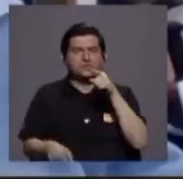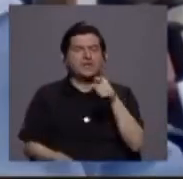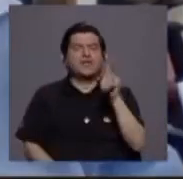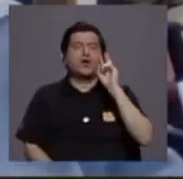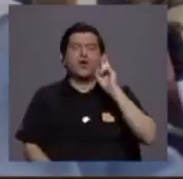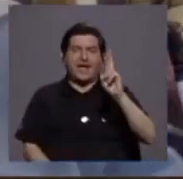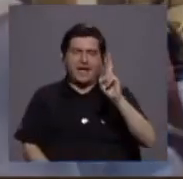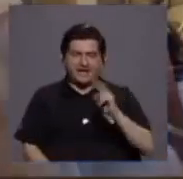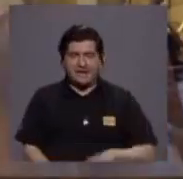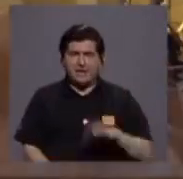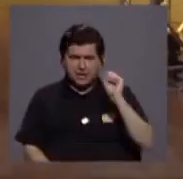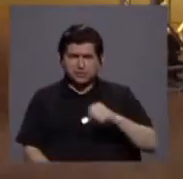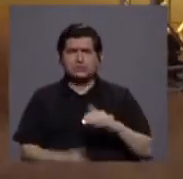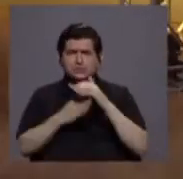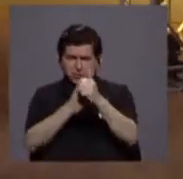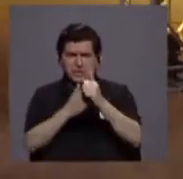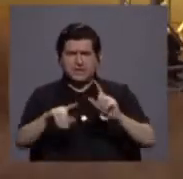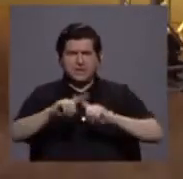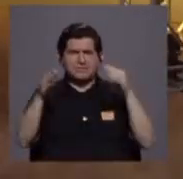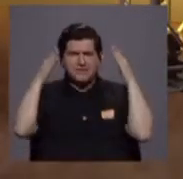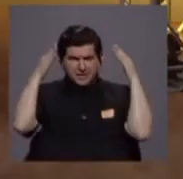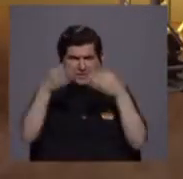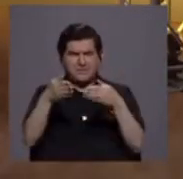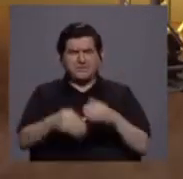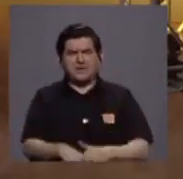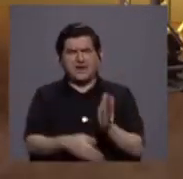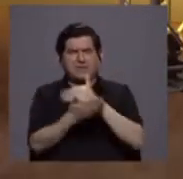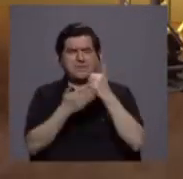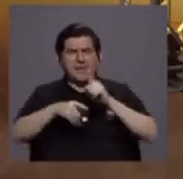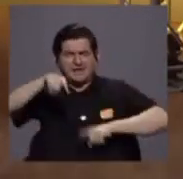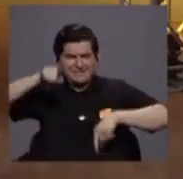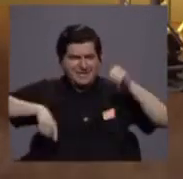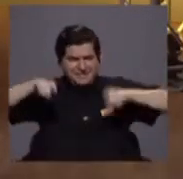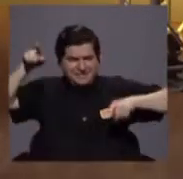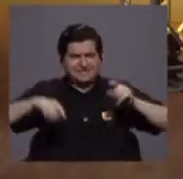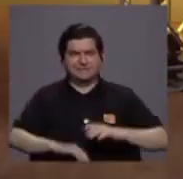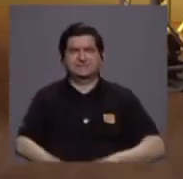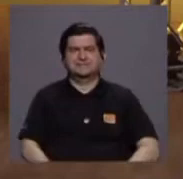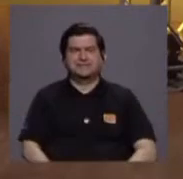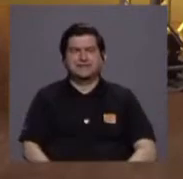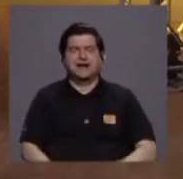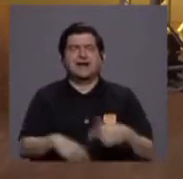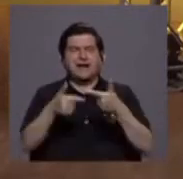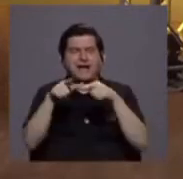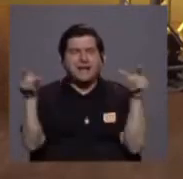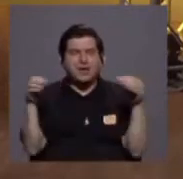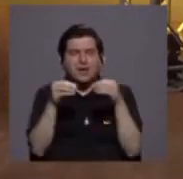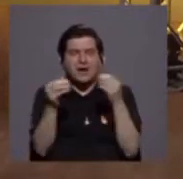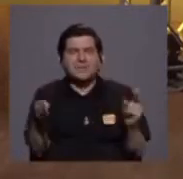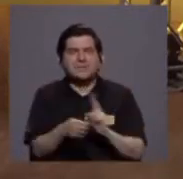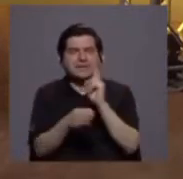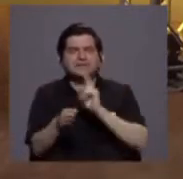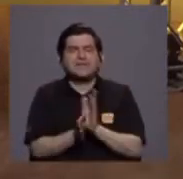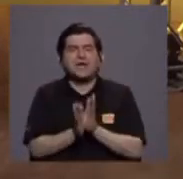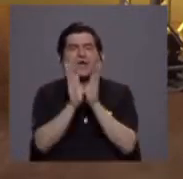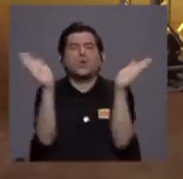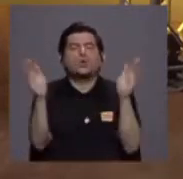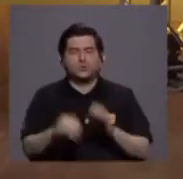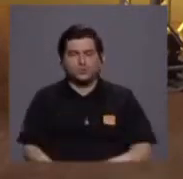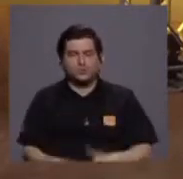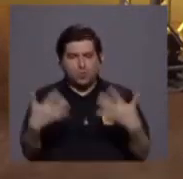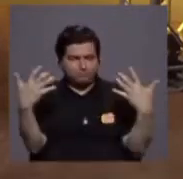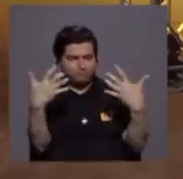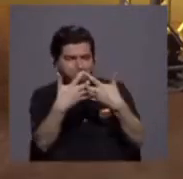sí es un lenguaje de vanguardia, pero está más enfocado en la parte estadística, y un lenguaje más de uso general que encaja